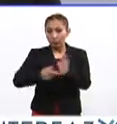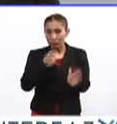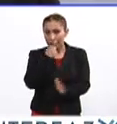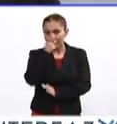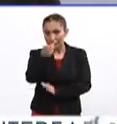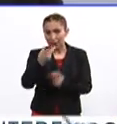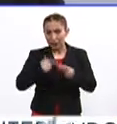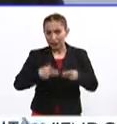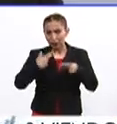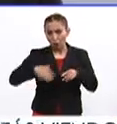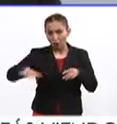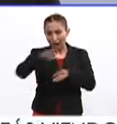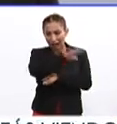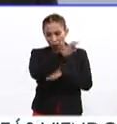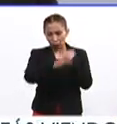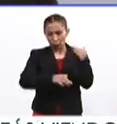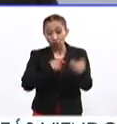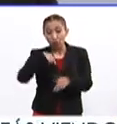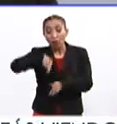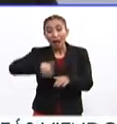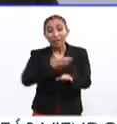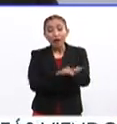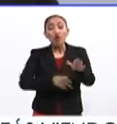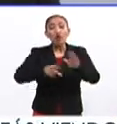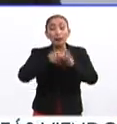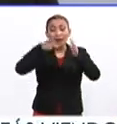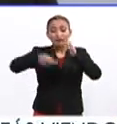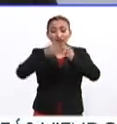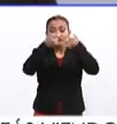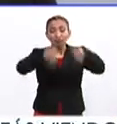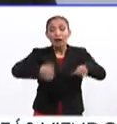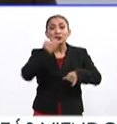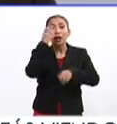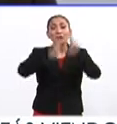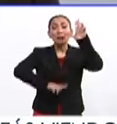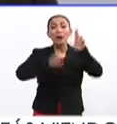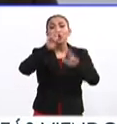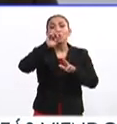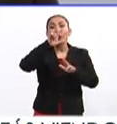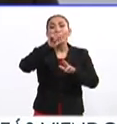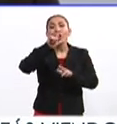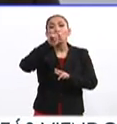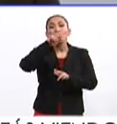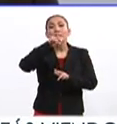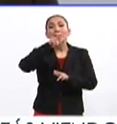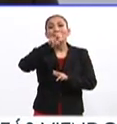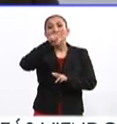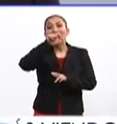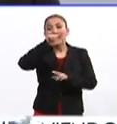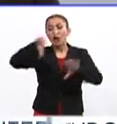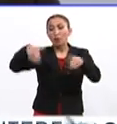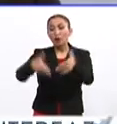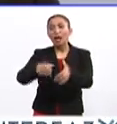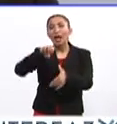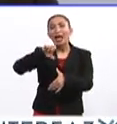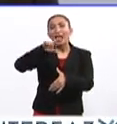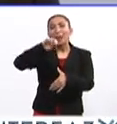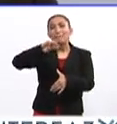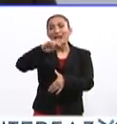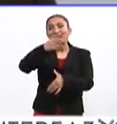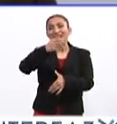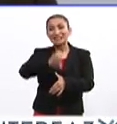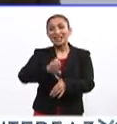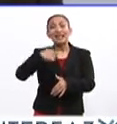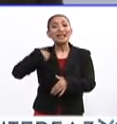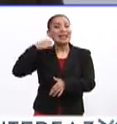Reiterarles a nuestro auditorio, Omar, Ana Cristina, que esta tarde se reinaugurará la Escuela Normal Rural Luis Villarreal en la comunidad de El Meche, en Hidalgo.